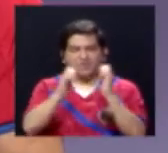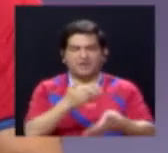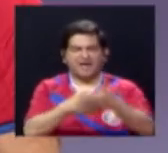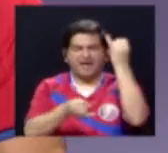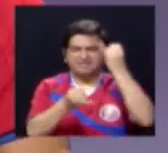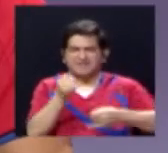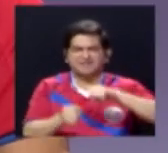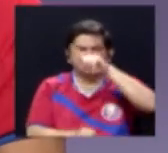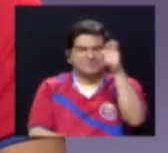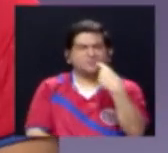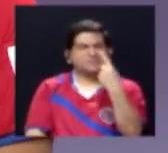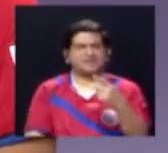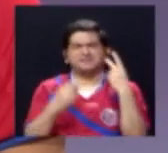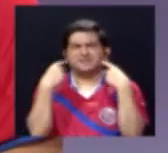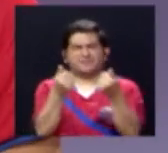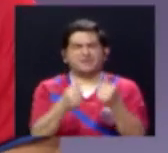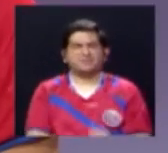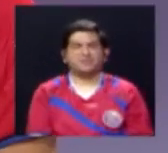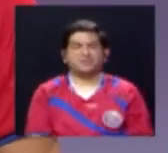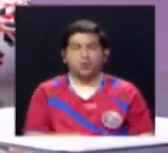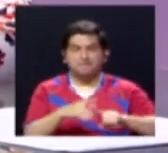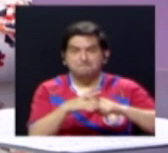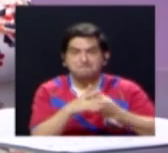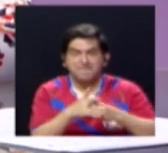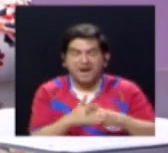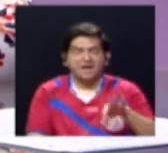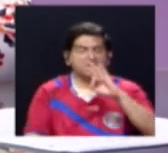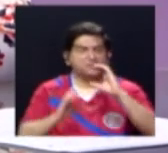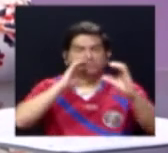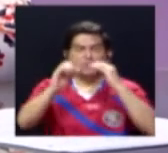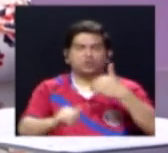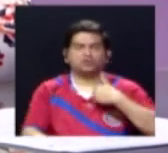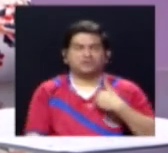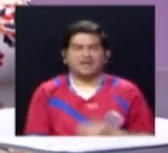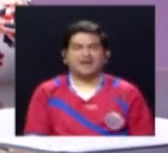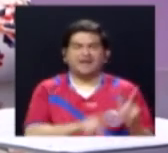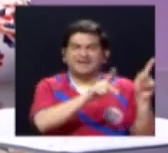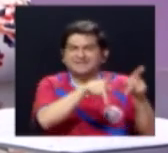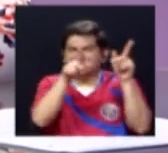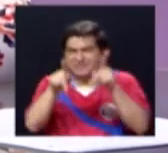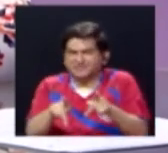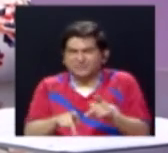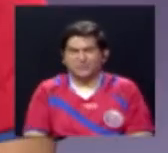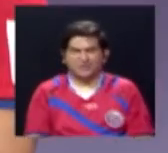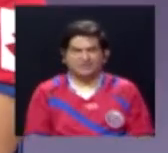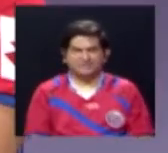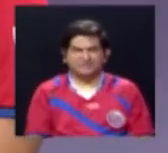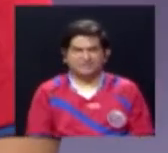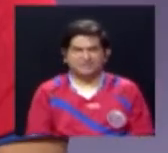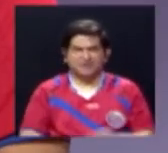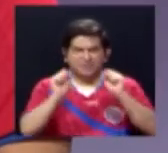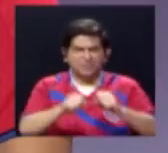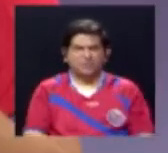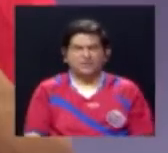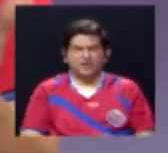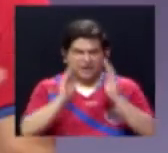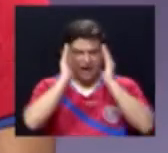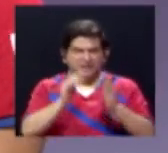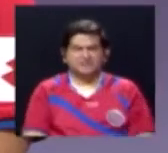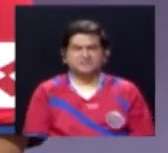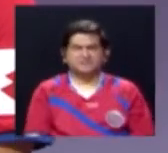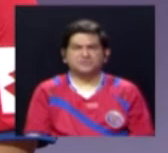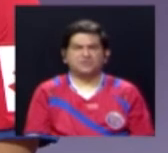despedir solo tuve una pregunta decir rápidamente hay algún mecanismo un canal de comunicación que tenga la gente para llegar a la línea de hacer